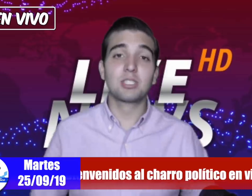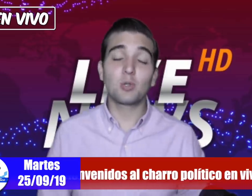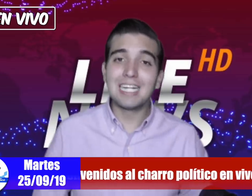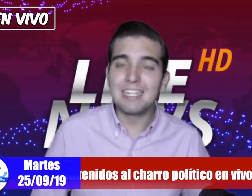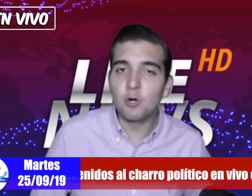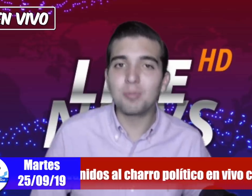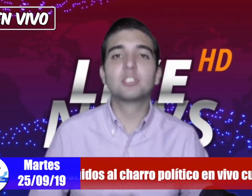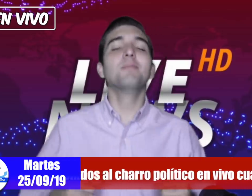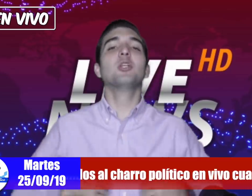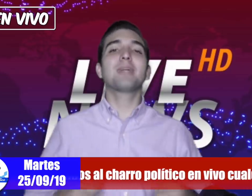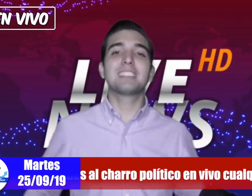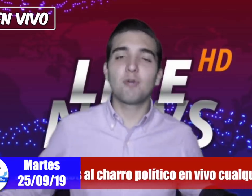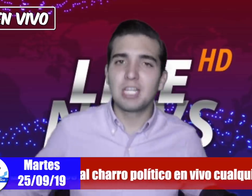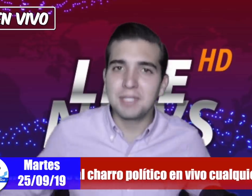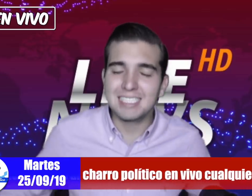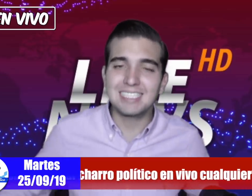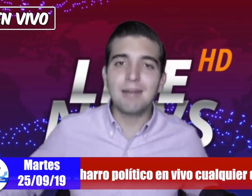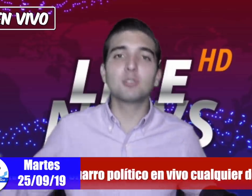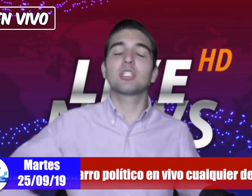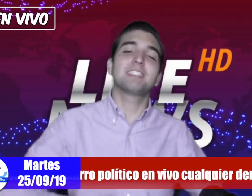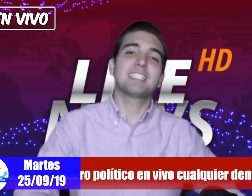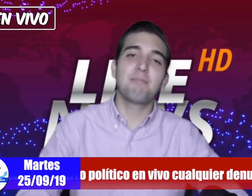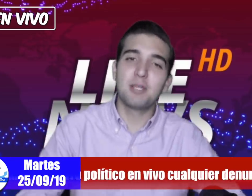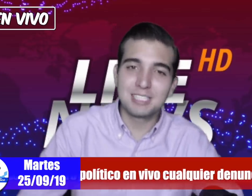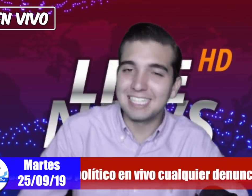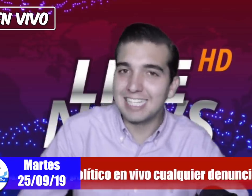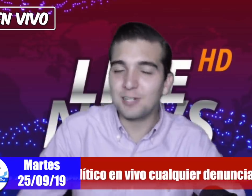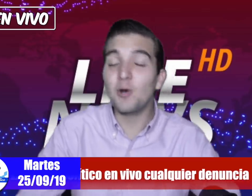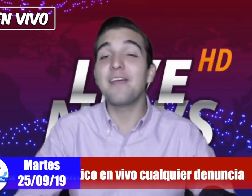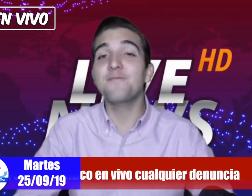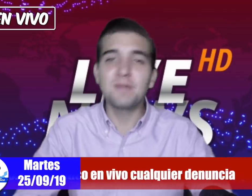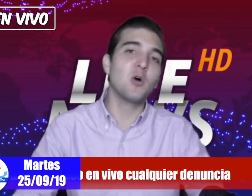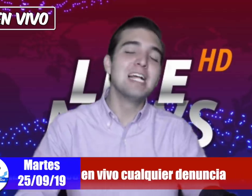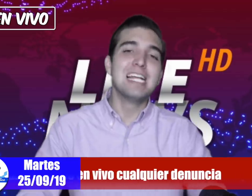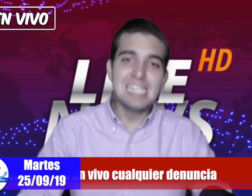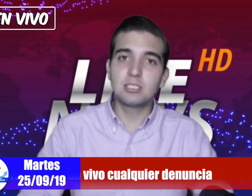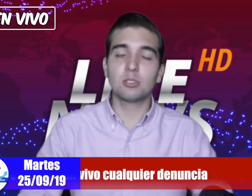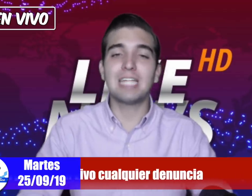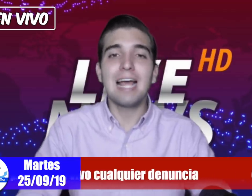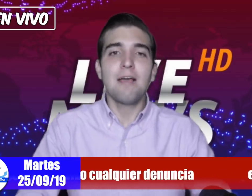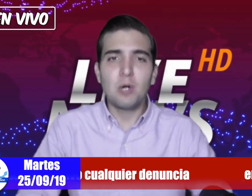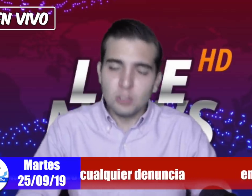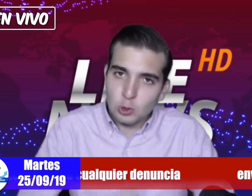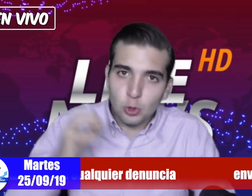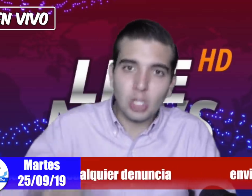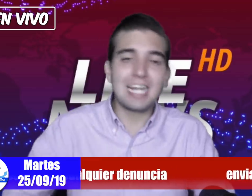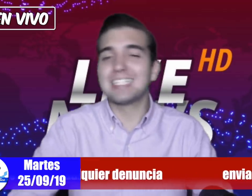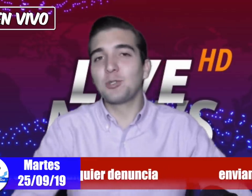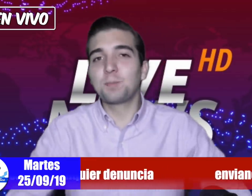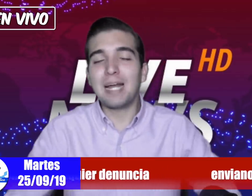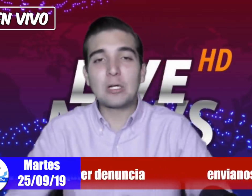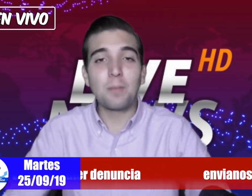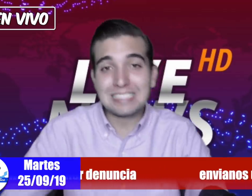Charro de Mesa, tu canal de información. Mi nombre es Nabor Jiménez. Estamos otra vez aquí, amigos, en el Charro en vivo. Listos ya, puestos con toda